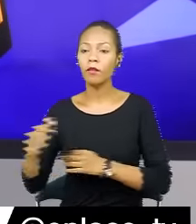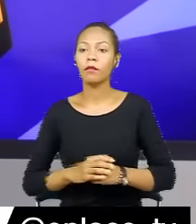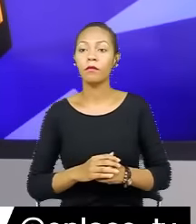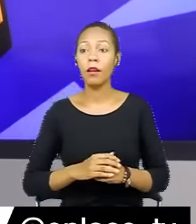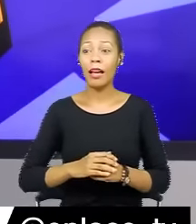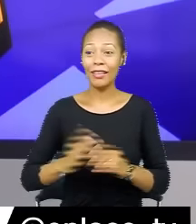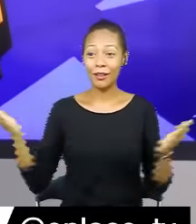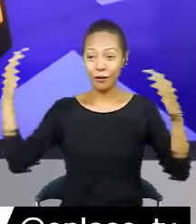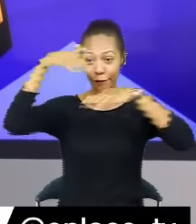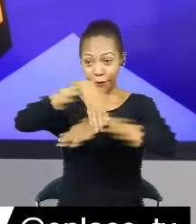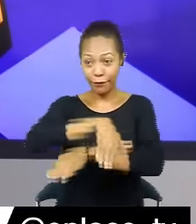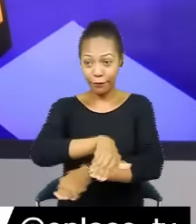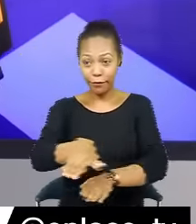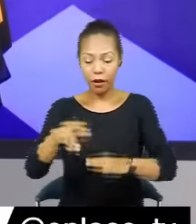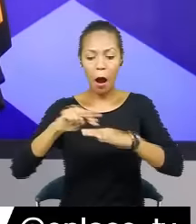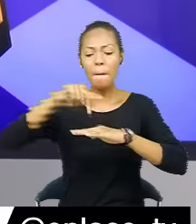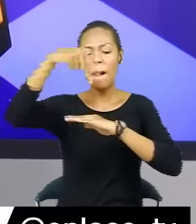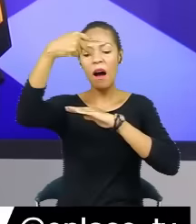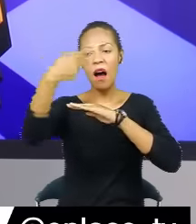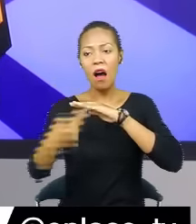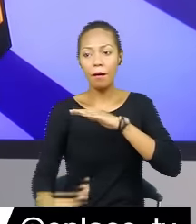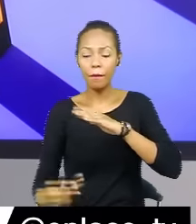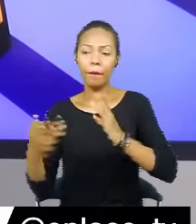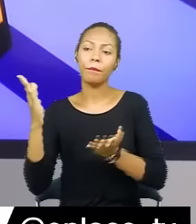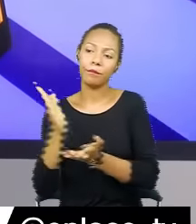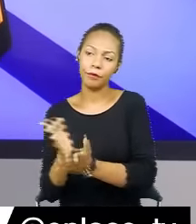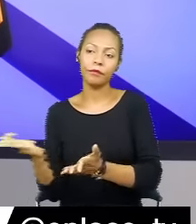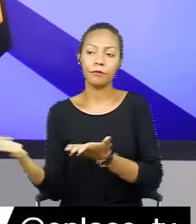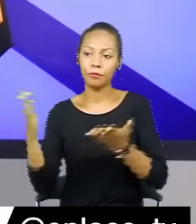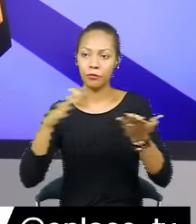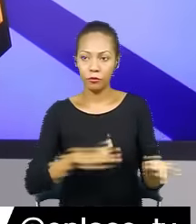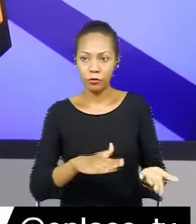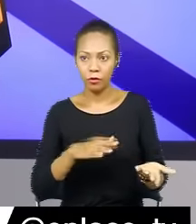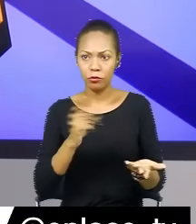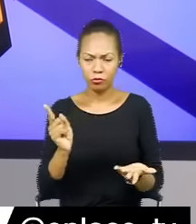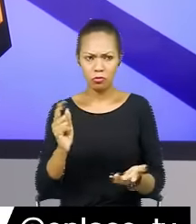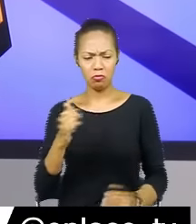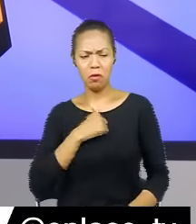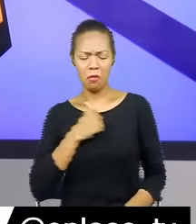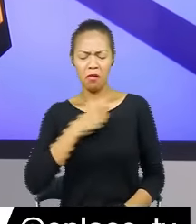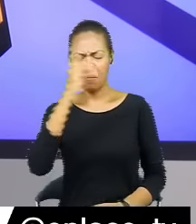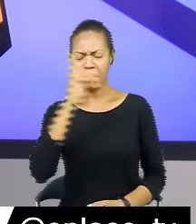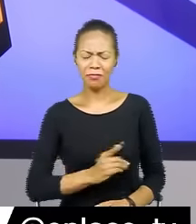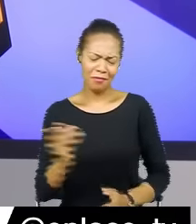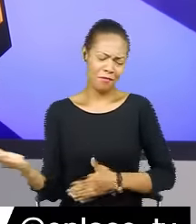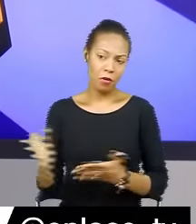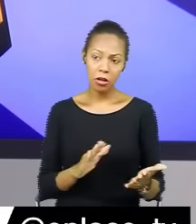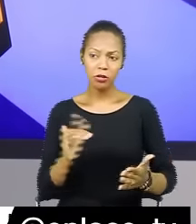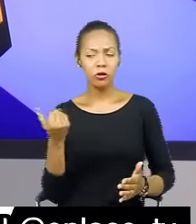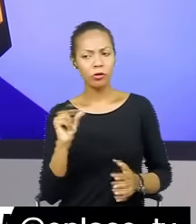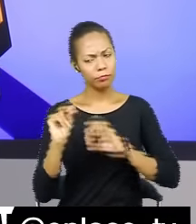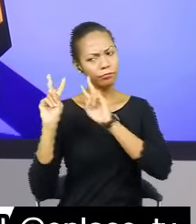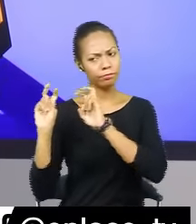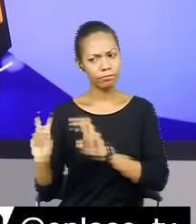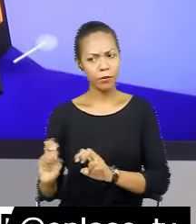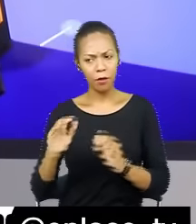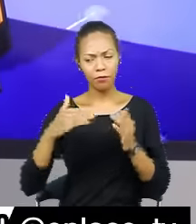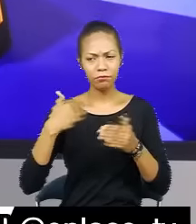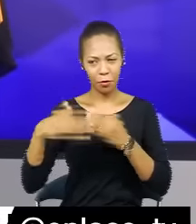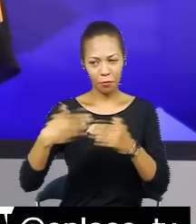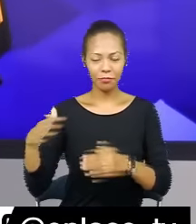vial. Este hombre muere en horas de la madrugada y se investiga si se trata de un suicidio. Estas y otras informaciones serán tratadas en la presente